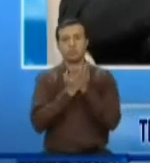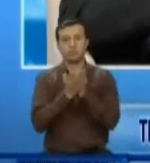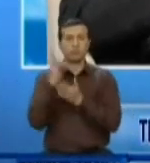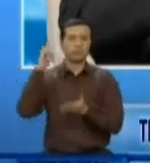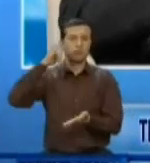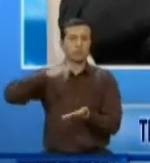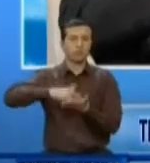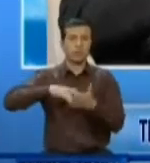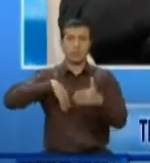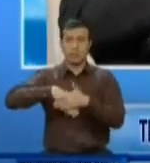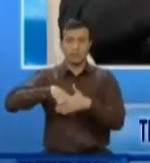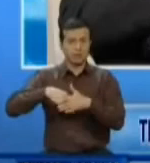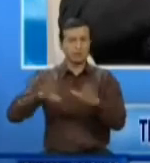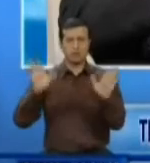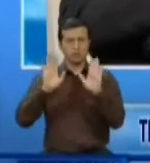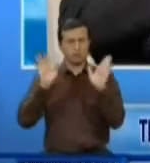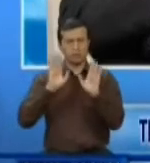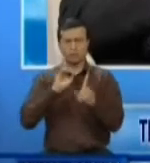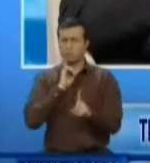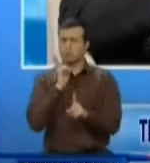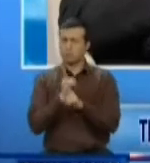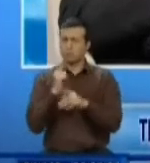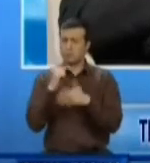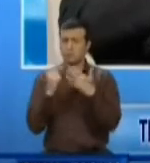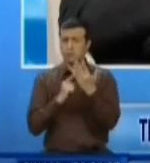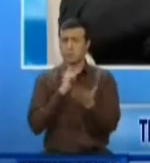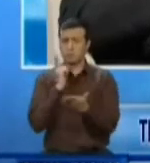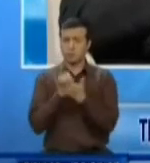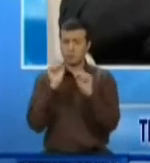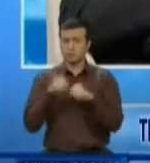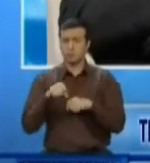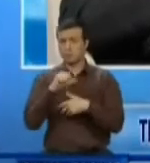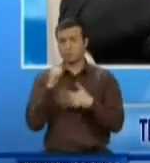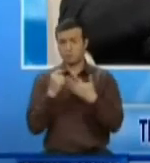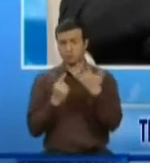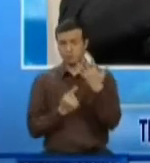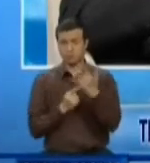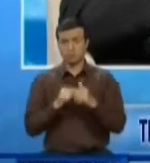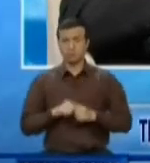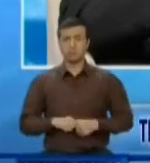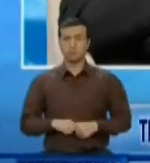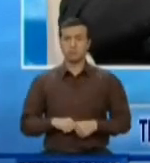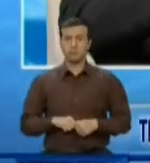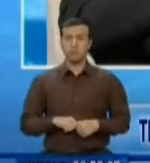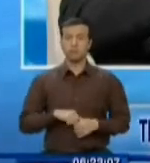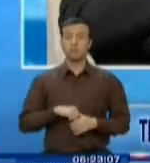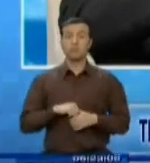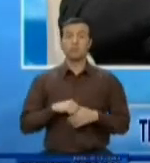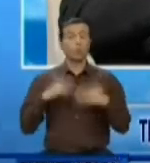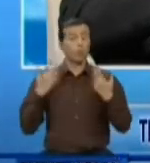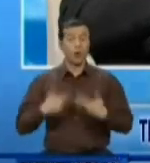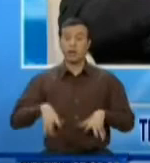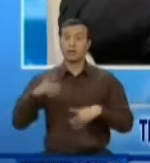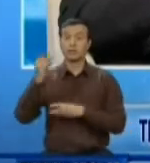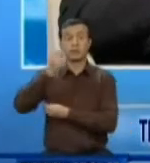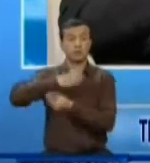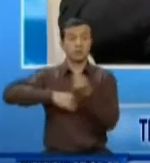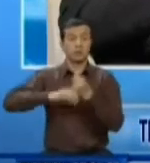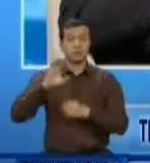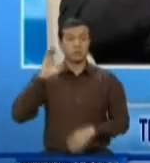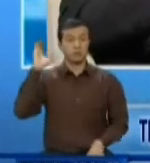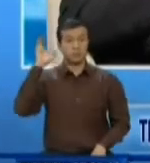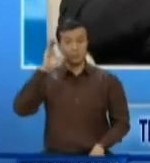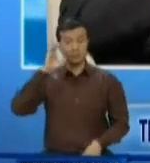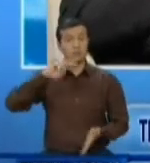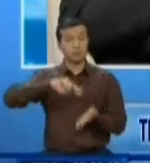pero no está limitado a ello no ahora toda toda inversión importante conlleva un